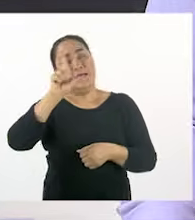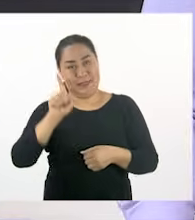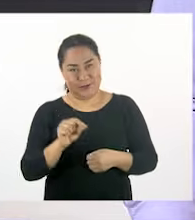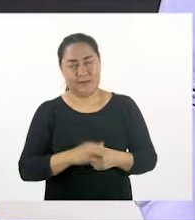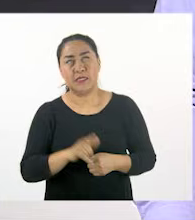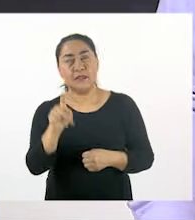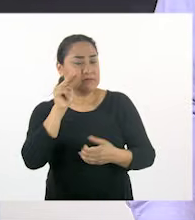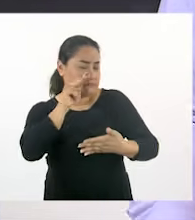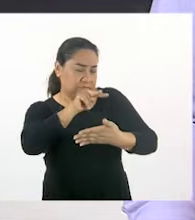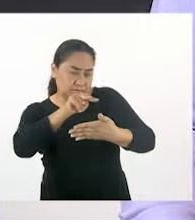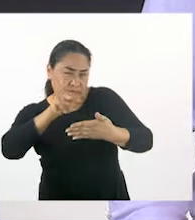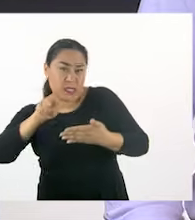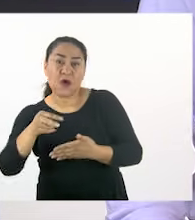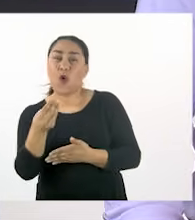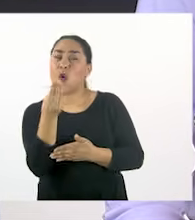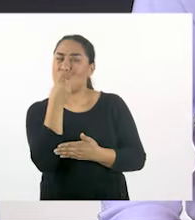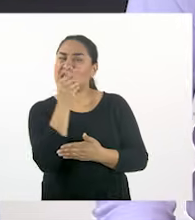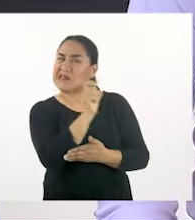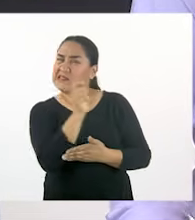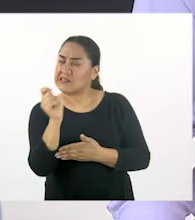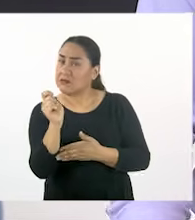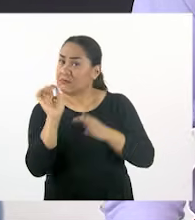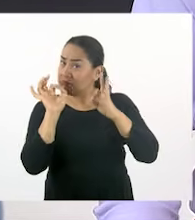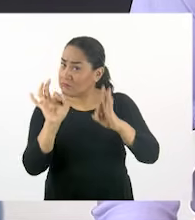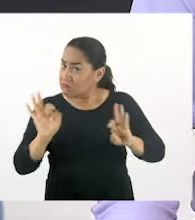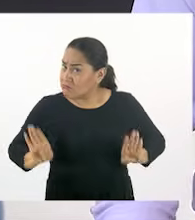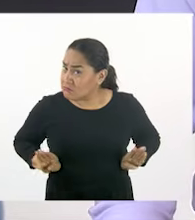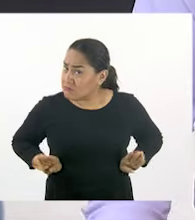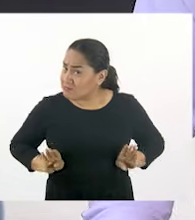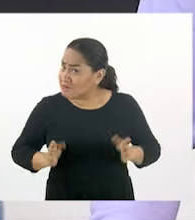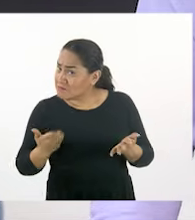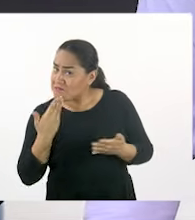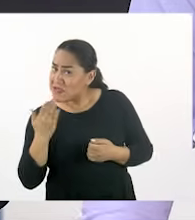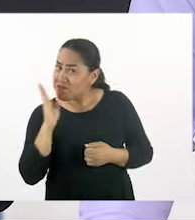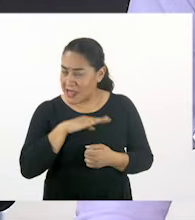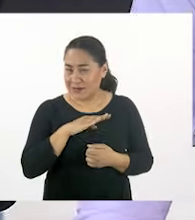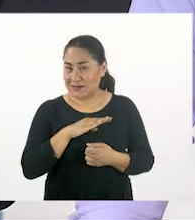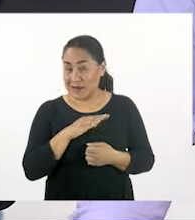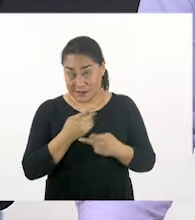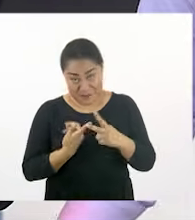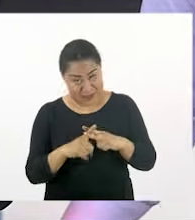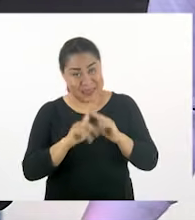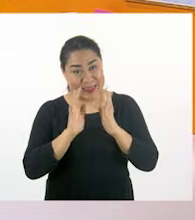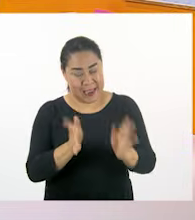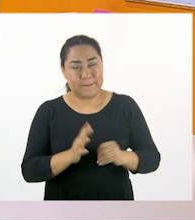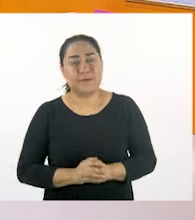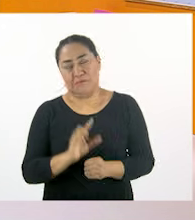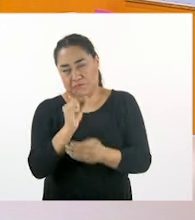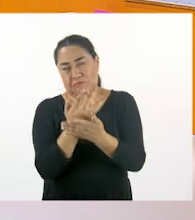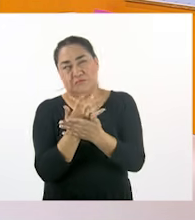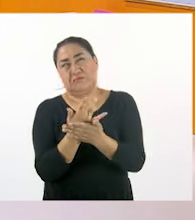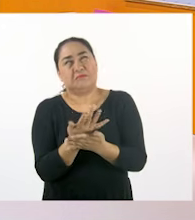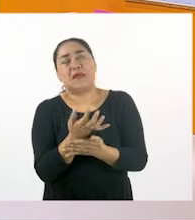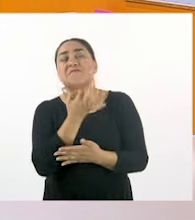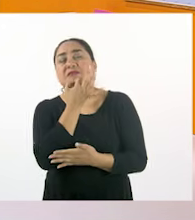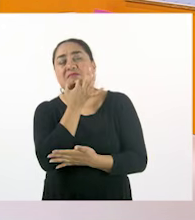comieron está balanceado. Bueno, a la obra. Nos esperamos unos minutos.